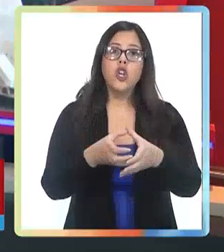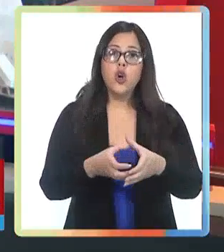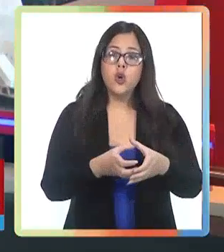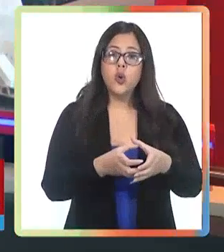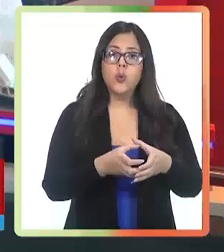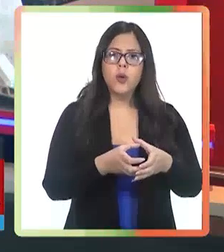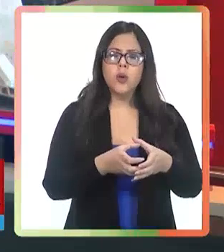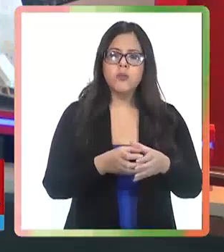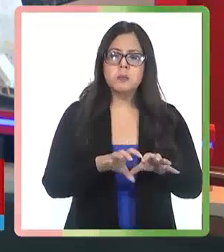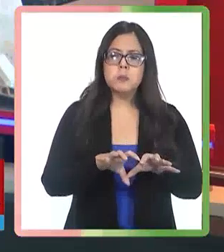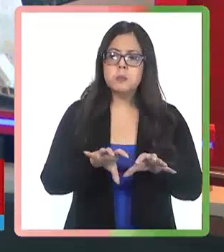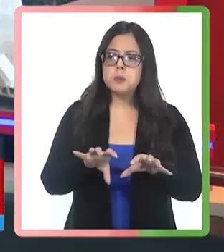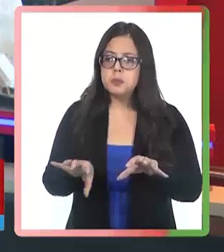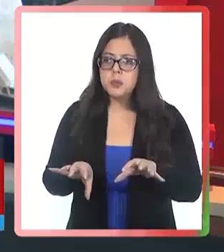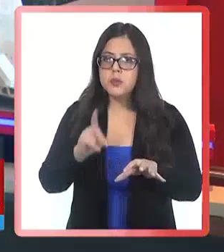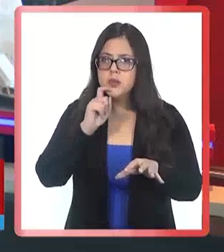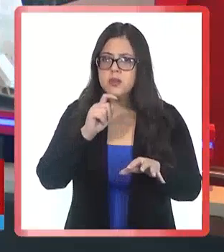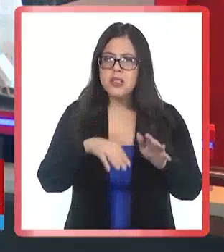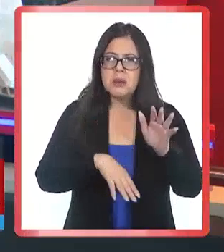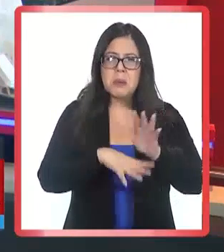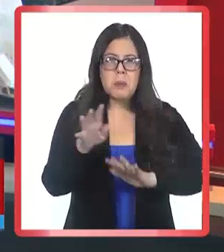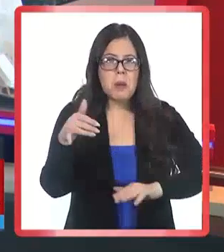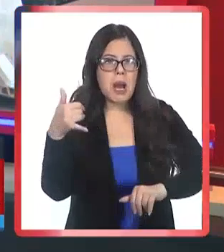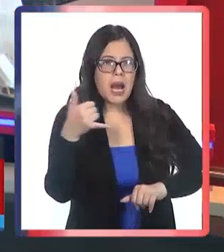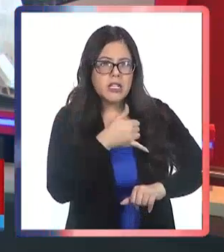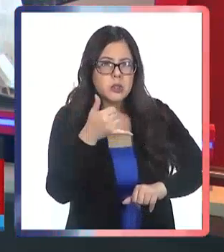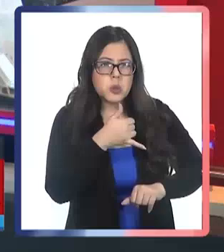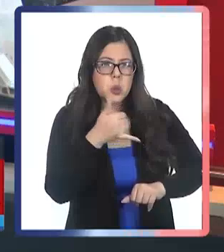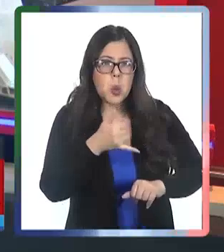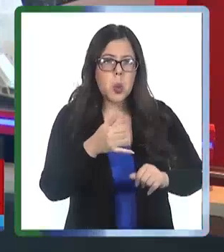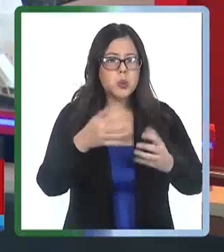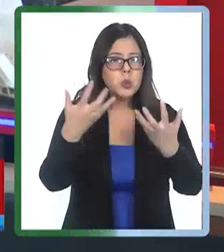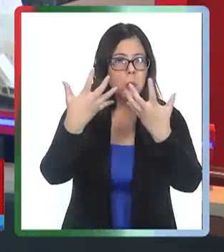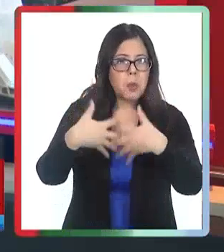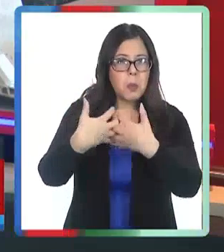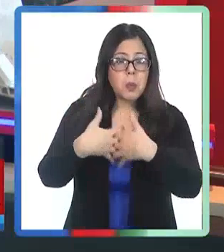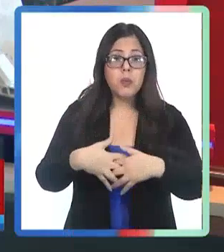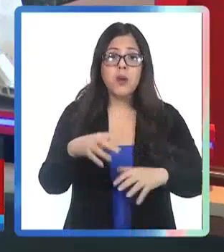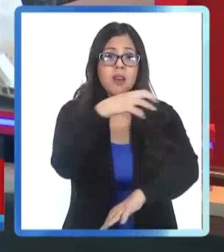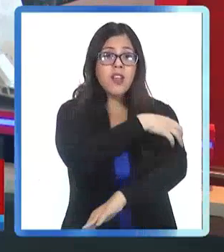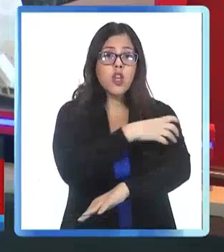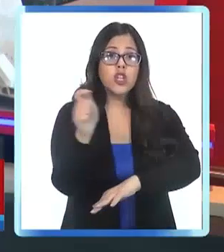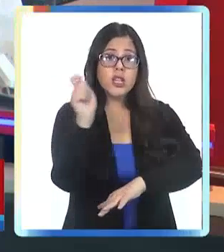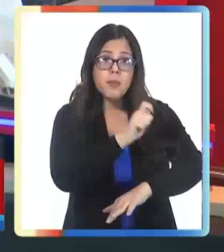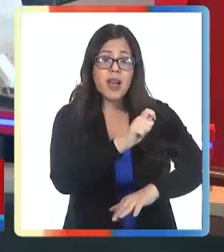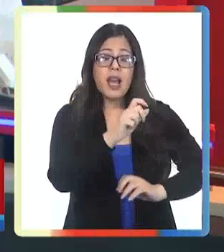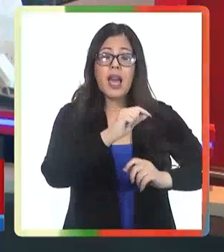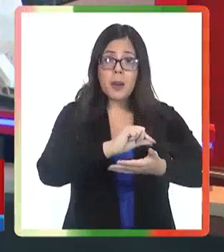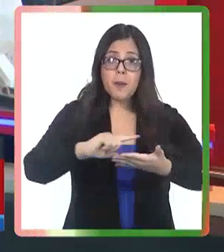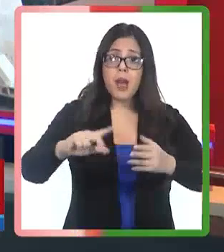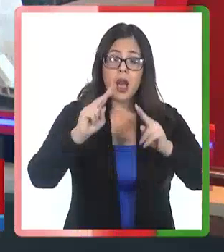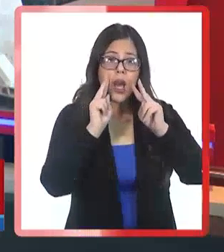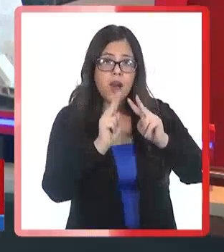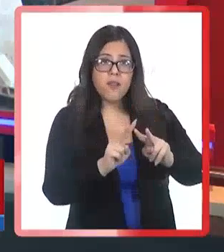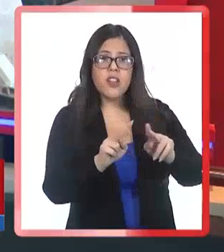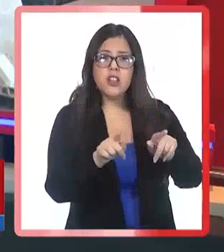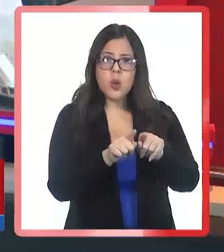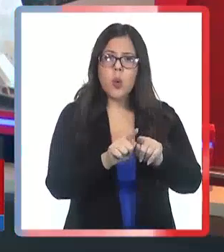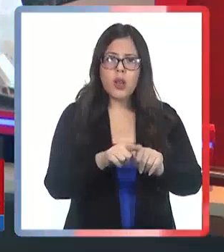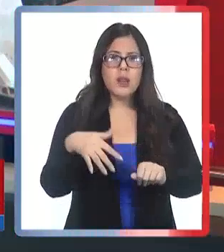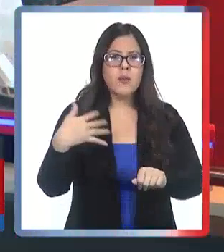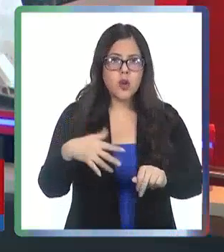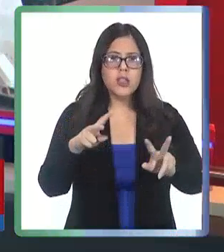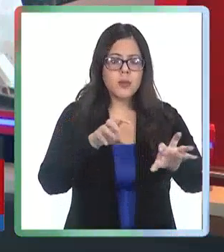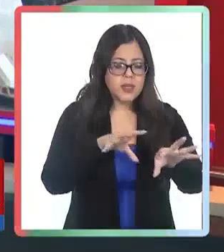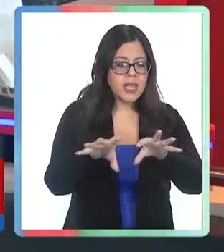equipos queden obsoletos y se genere más basura de este tipo. En Tarapacá, emprendedores locales han visto un nicho en la recolección